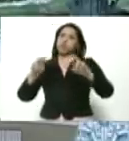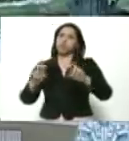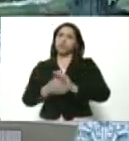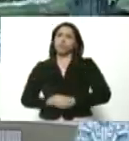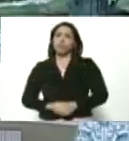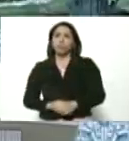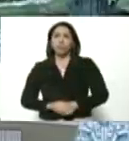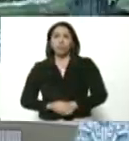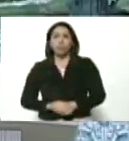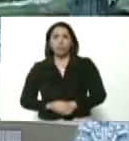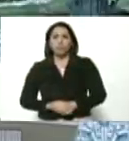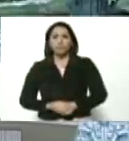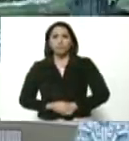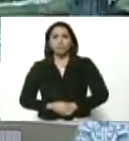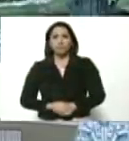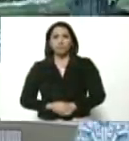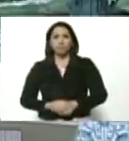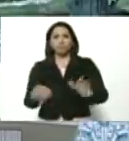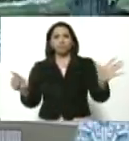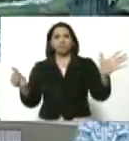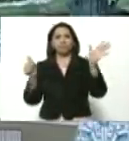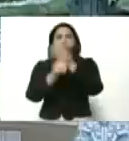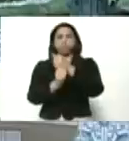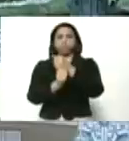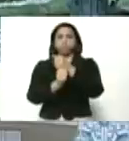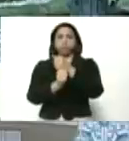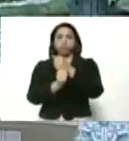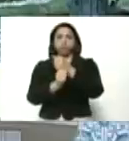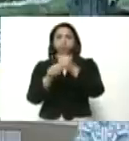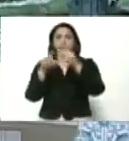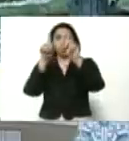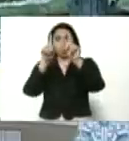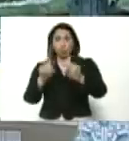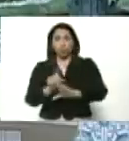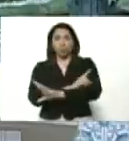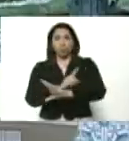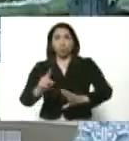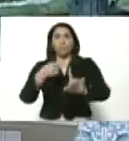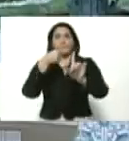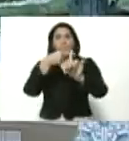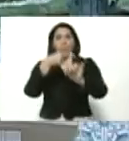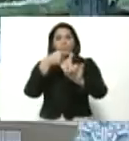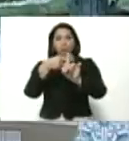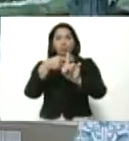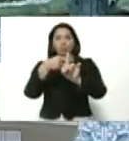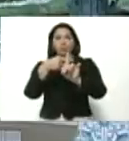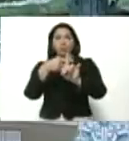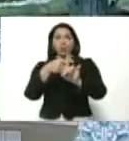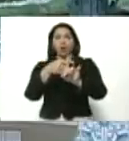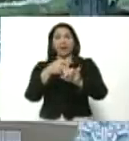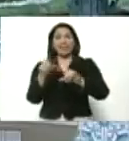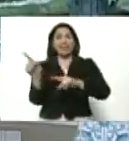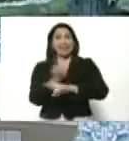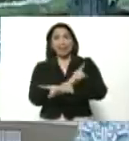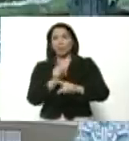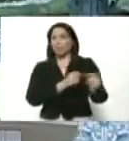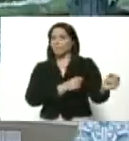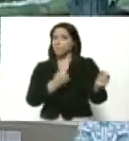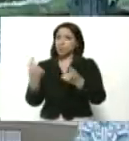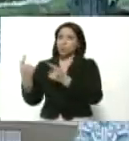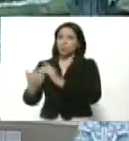y personalizado se le detectó a través de la prueba rápida que salió positiva e inmediatamente se remitió